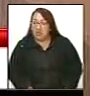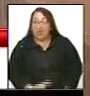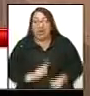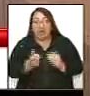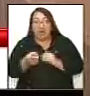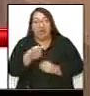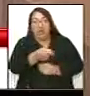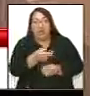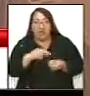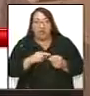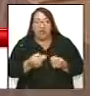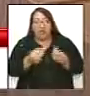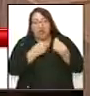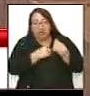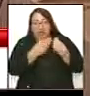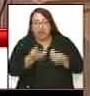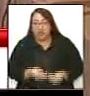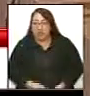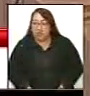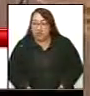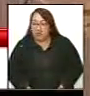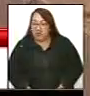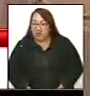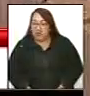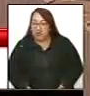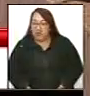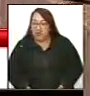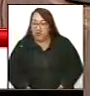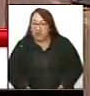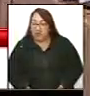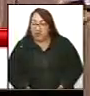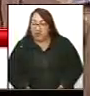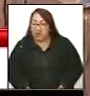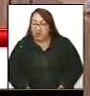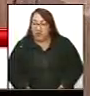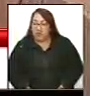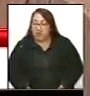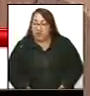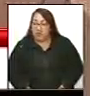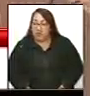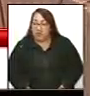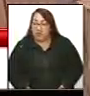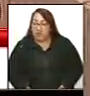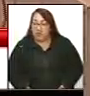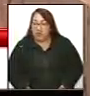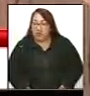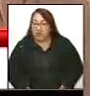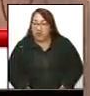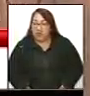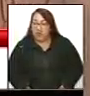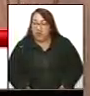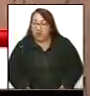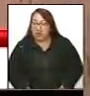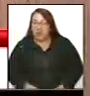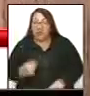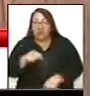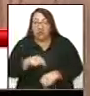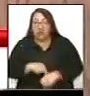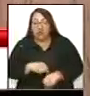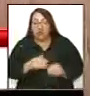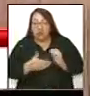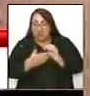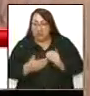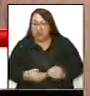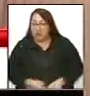ella le corresponde hacer esta participación y a pedido de ella hemos postergado la sesión y es por eso que ella en este momento se está